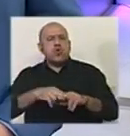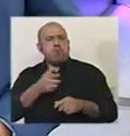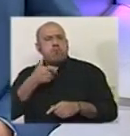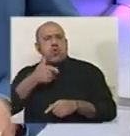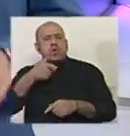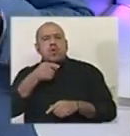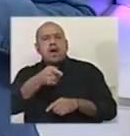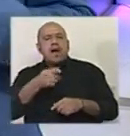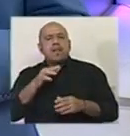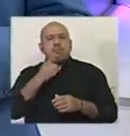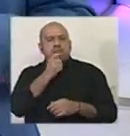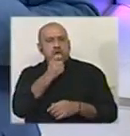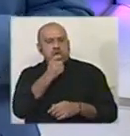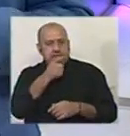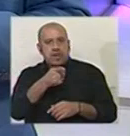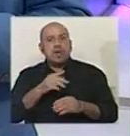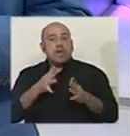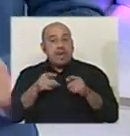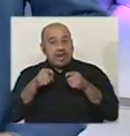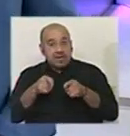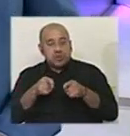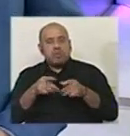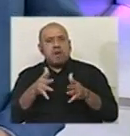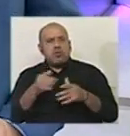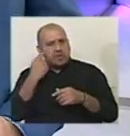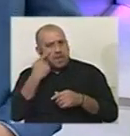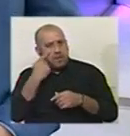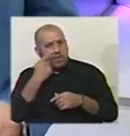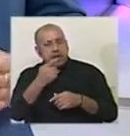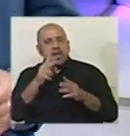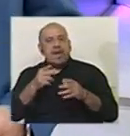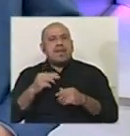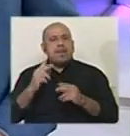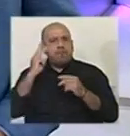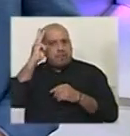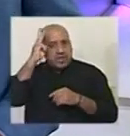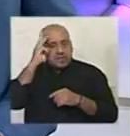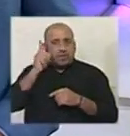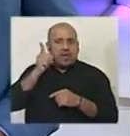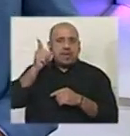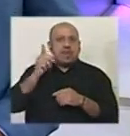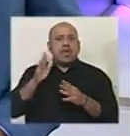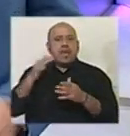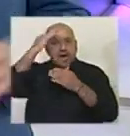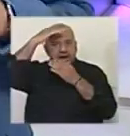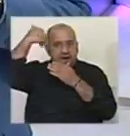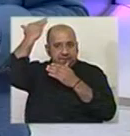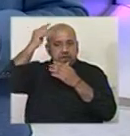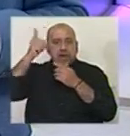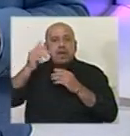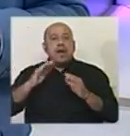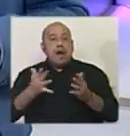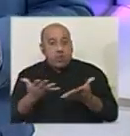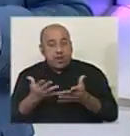en Yemen. Vamos a puntualizar en este líder, en el príncipe heredero y ministro del Interior de Arabia Saudita. Pero para